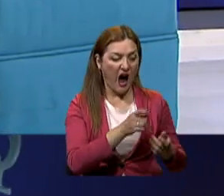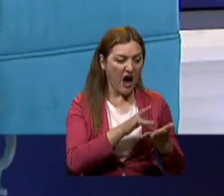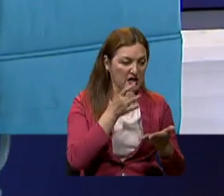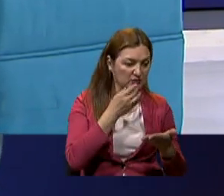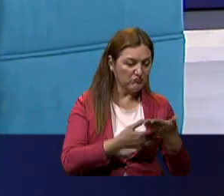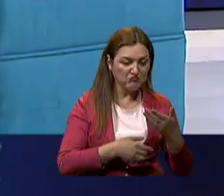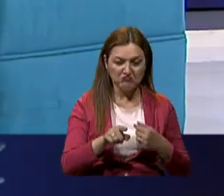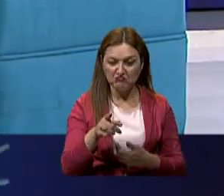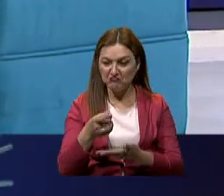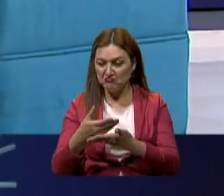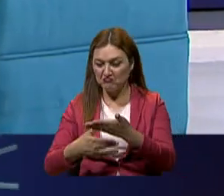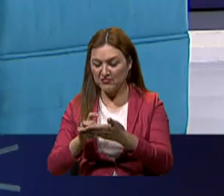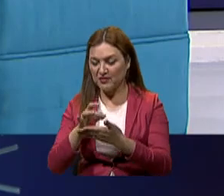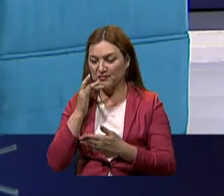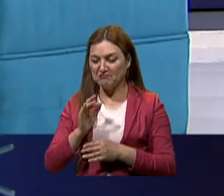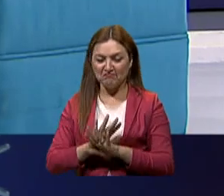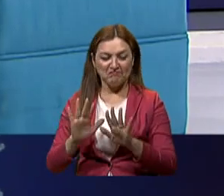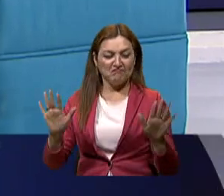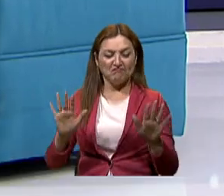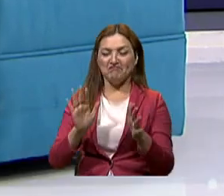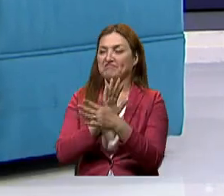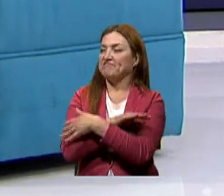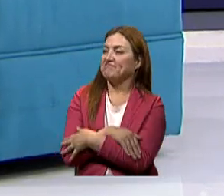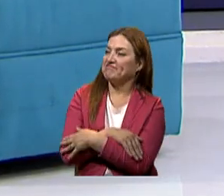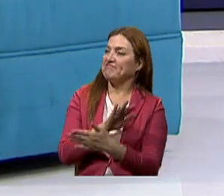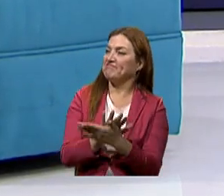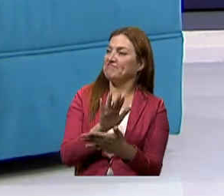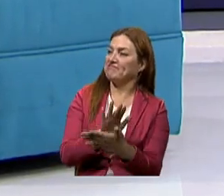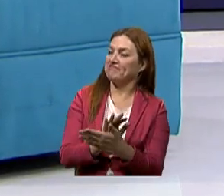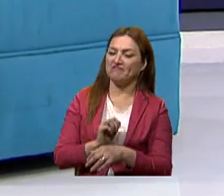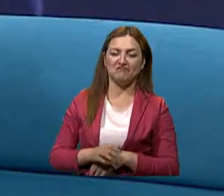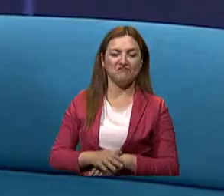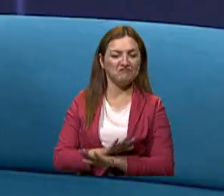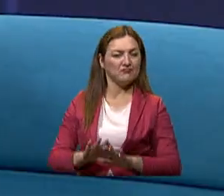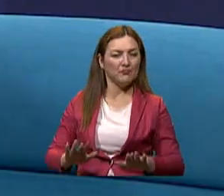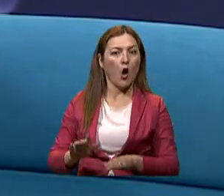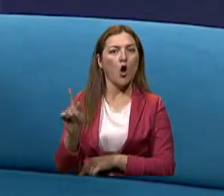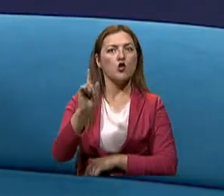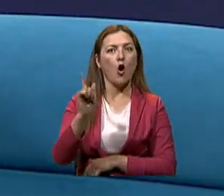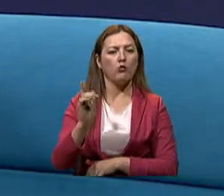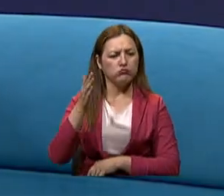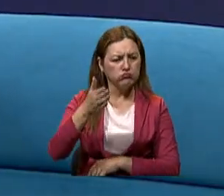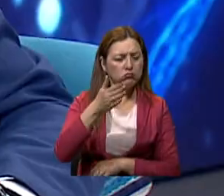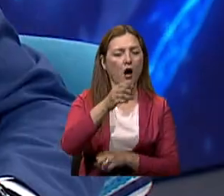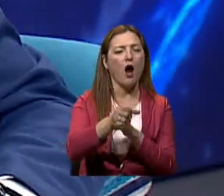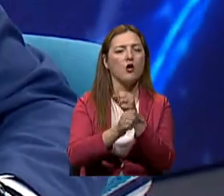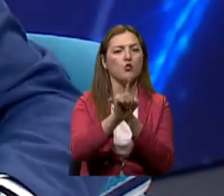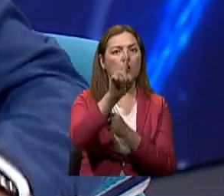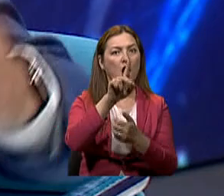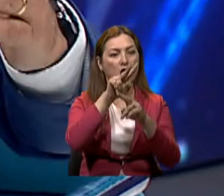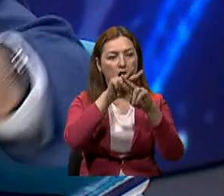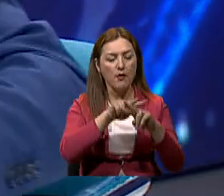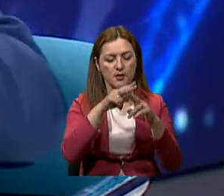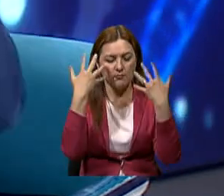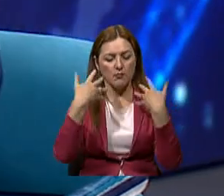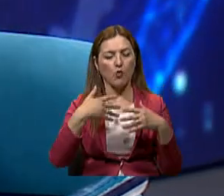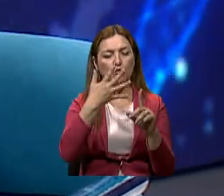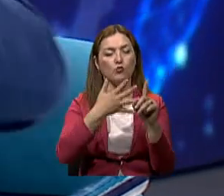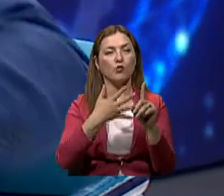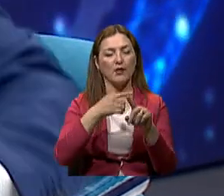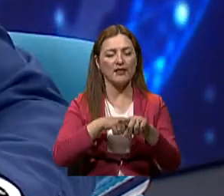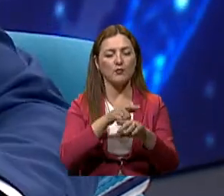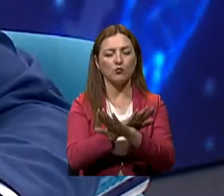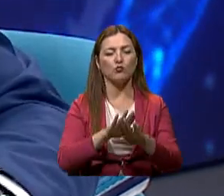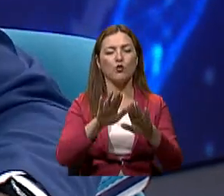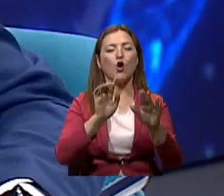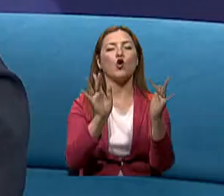hacer esto y ya no voy a hacer nada más. Perfecto. Tiene que regresar continuamente con unas revisiones cada año. Y doctor, ya se nos acabó el tiempo, pero ¿dónde